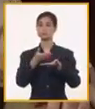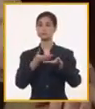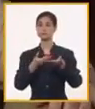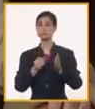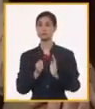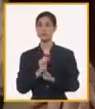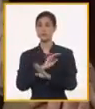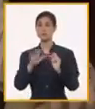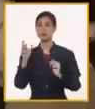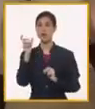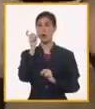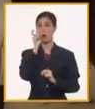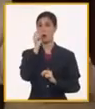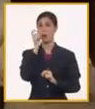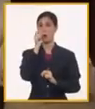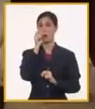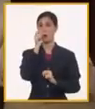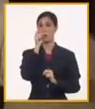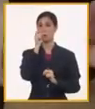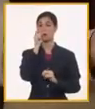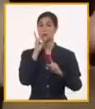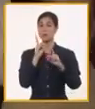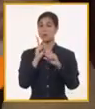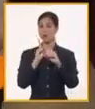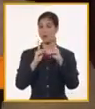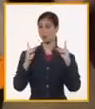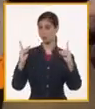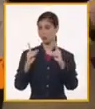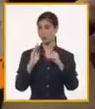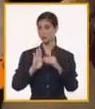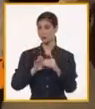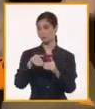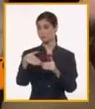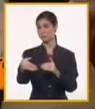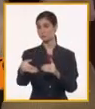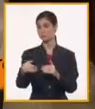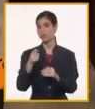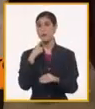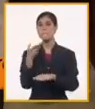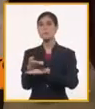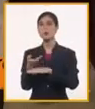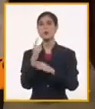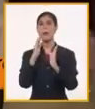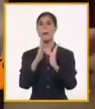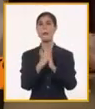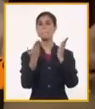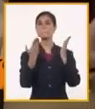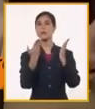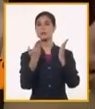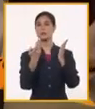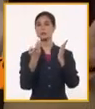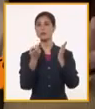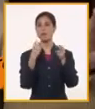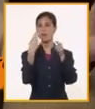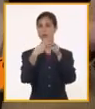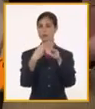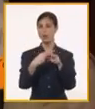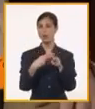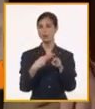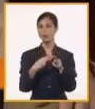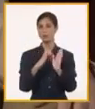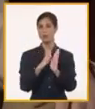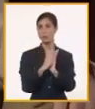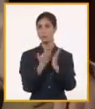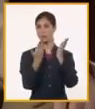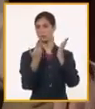salió para la carpeta y le pidió el expediente a los que lo habían hecho. Habían hecho un paquete de eso